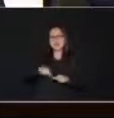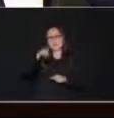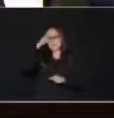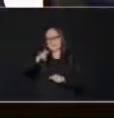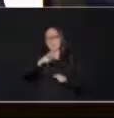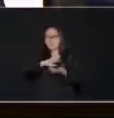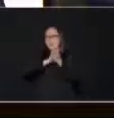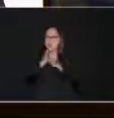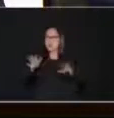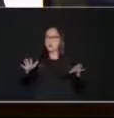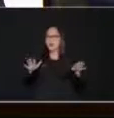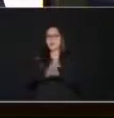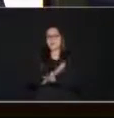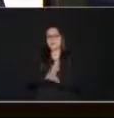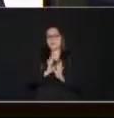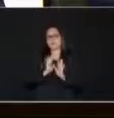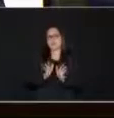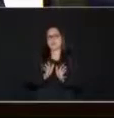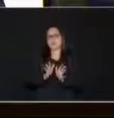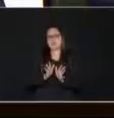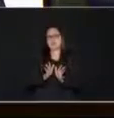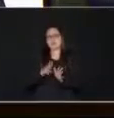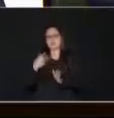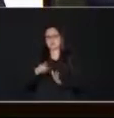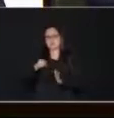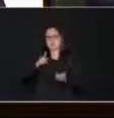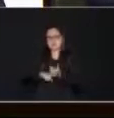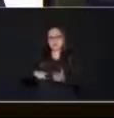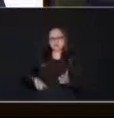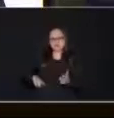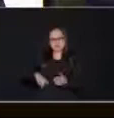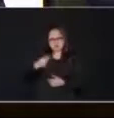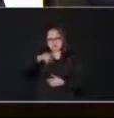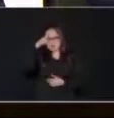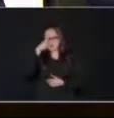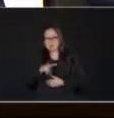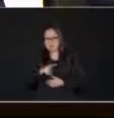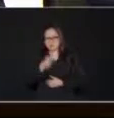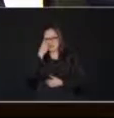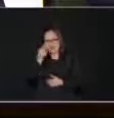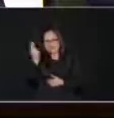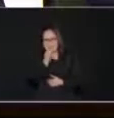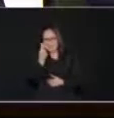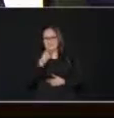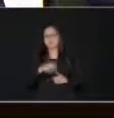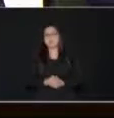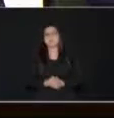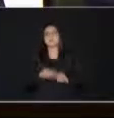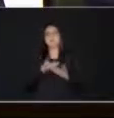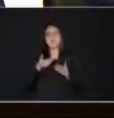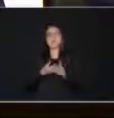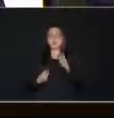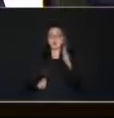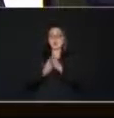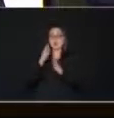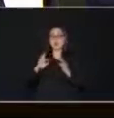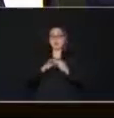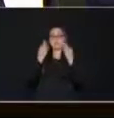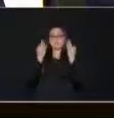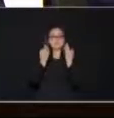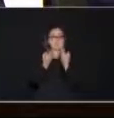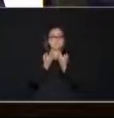todo lo demás, pues vamos a ver, empieza el gobierno. Algunas cosas van a empezar a hacerse sentir en el 1 de